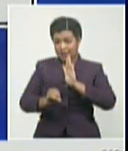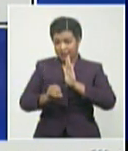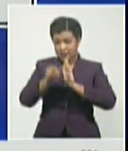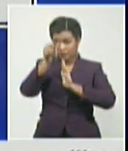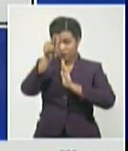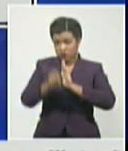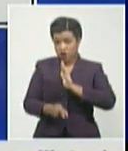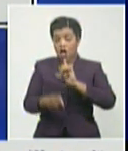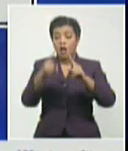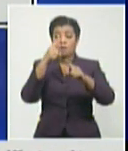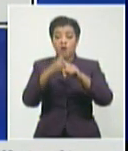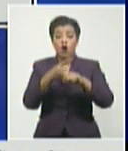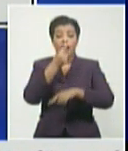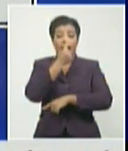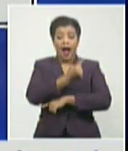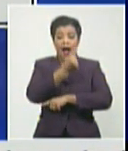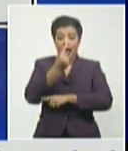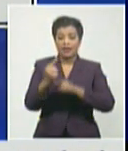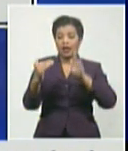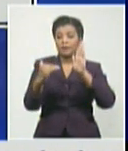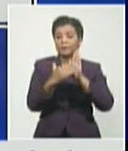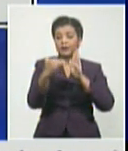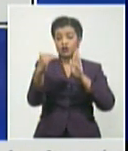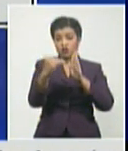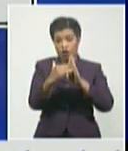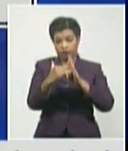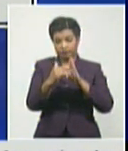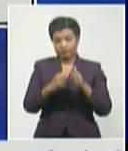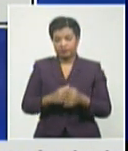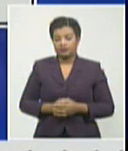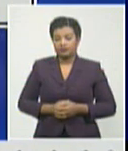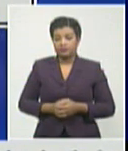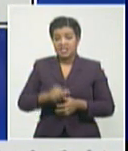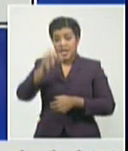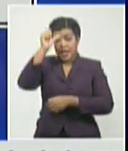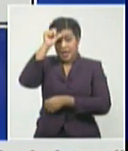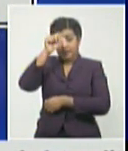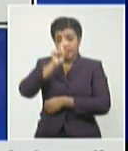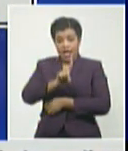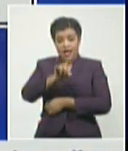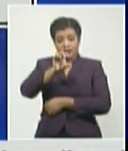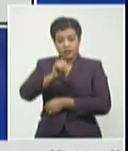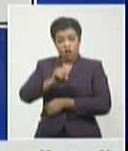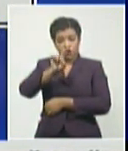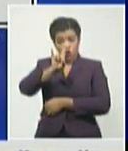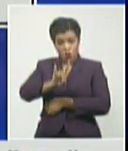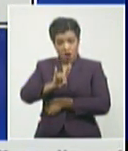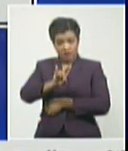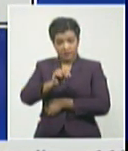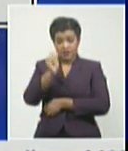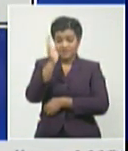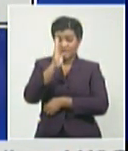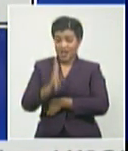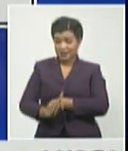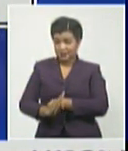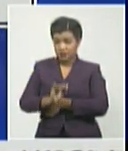millón de habitantes en la india 109 en brasil